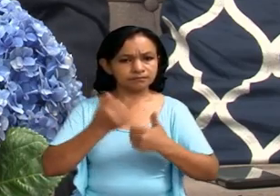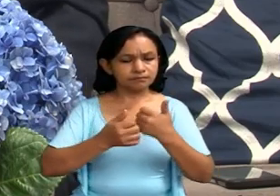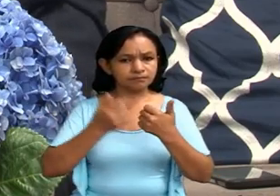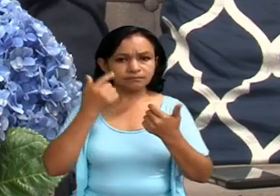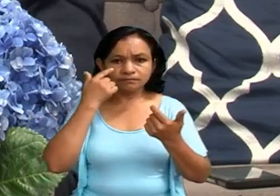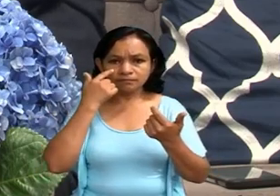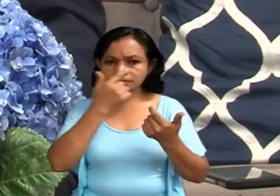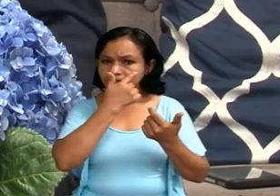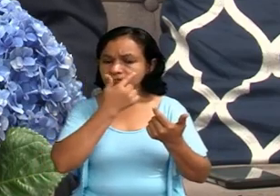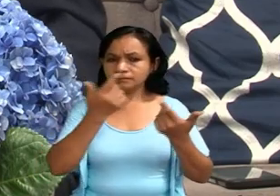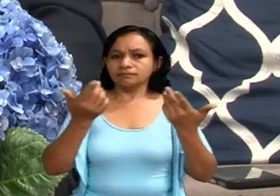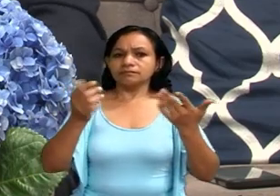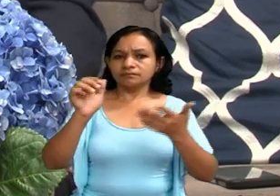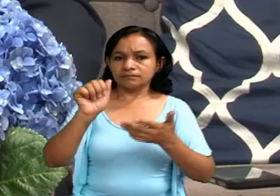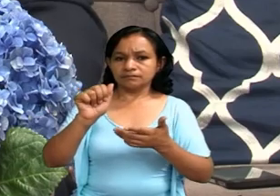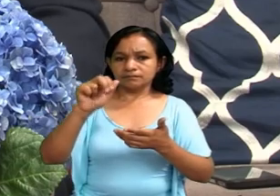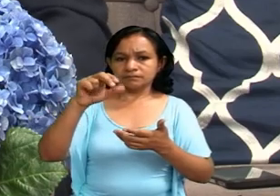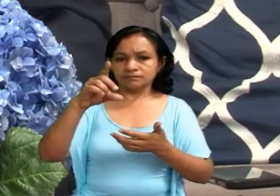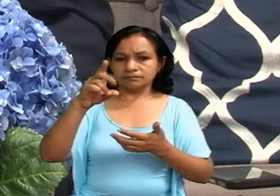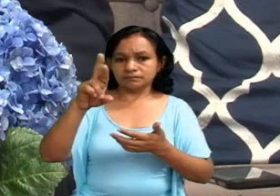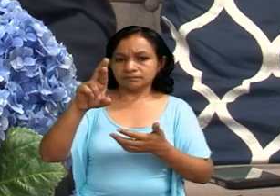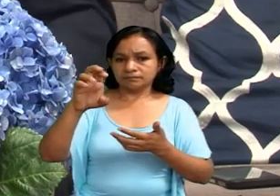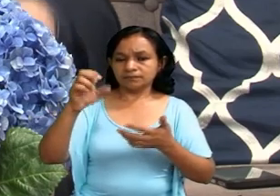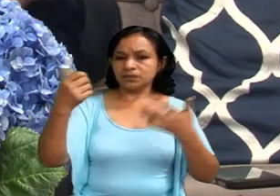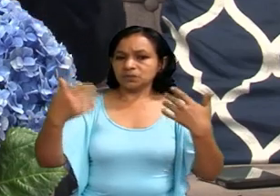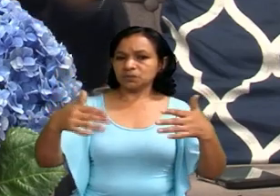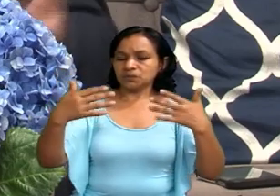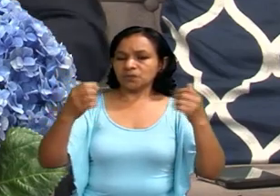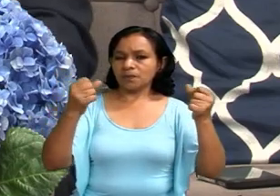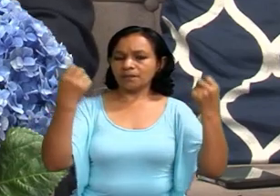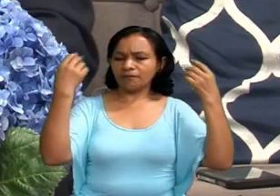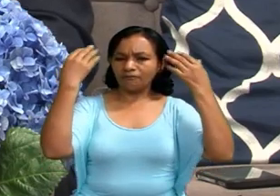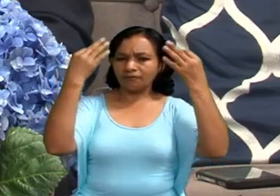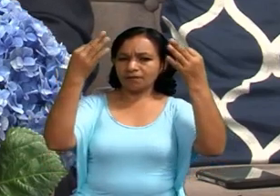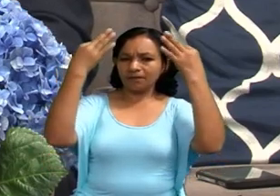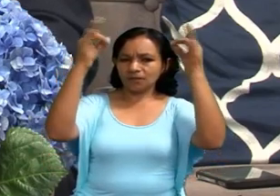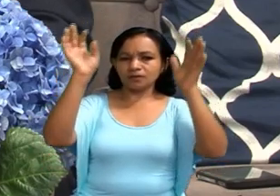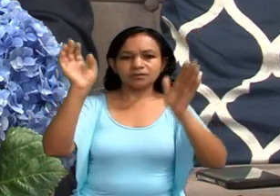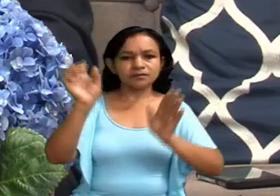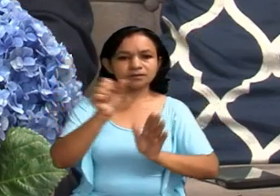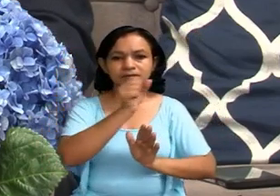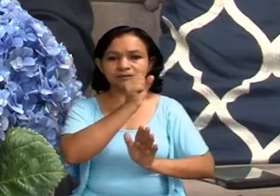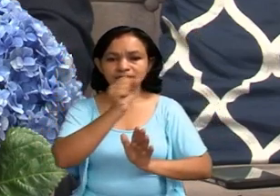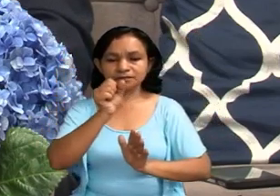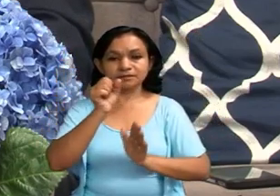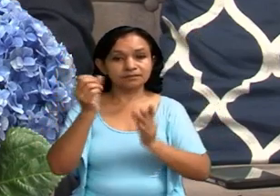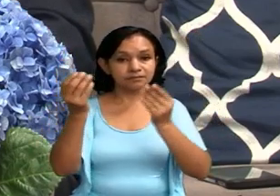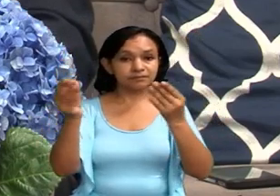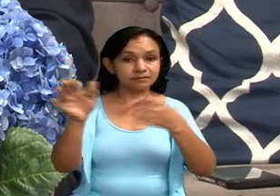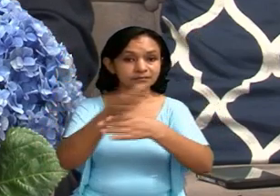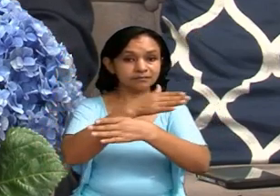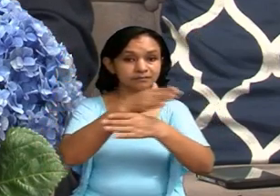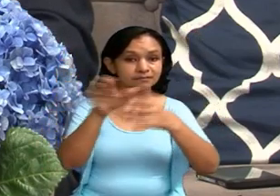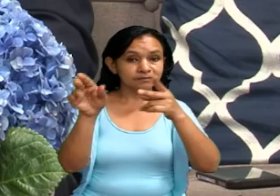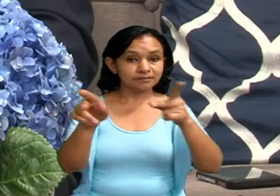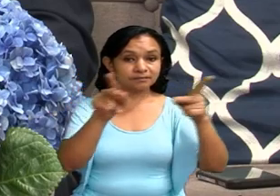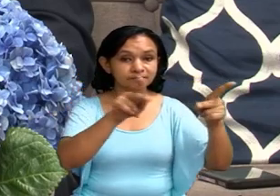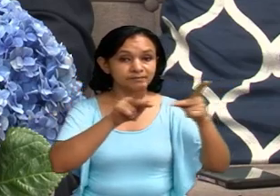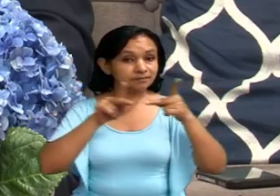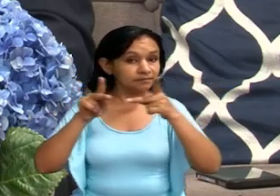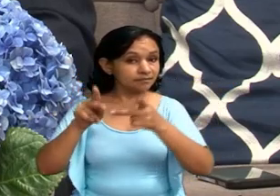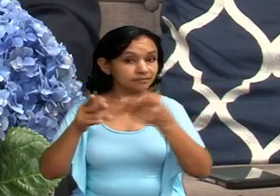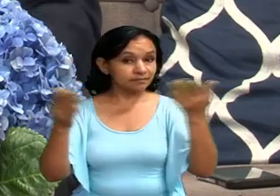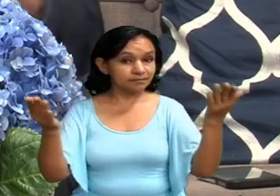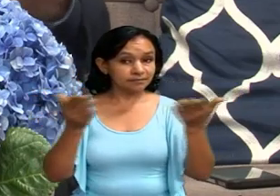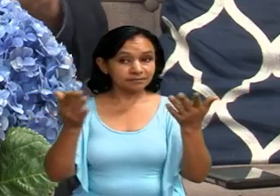Y mira quién es Andrea Bocelli hoy por hoy, ¿me entiendes? Entonces hay muchos casos de artistas, de músicos, y